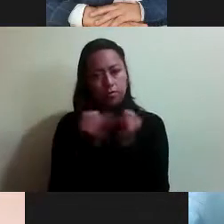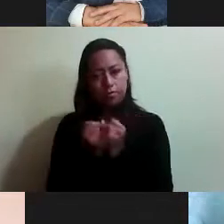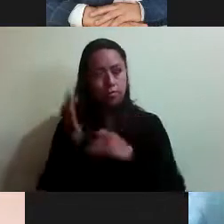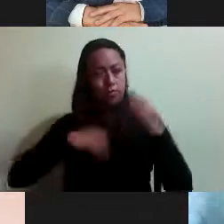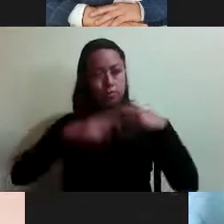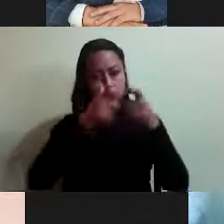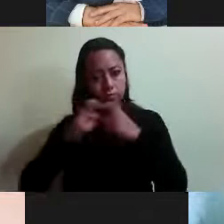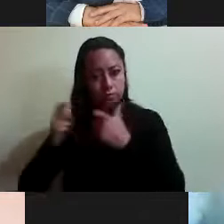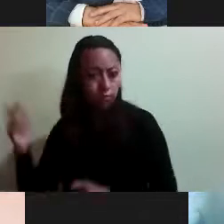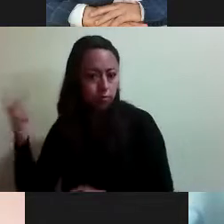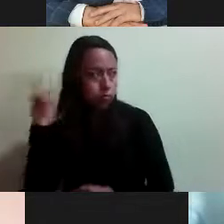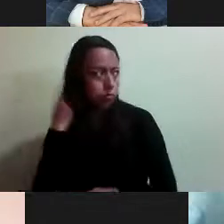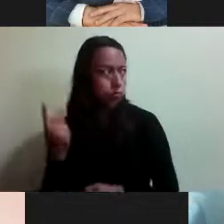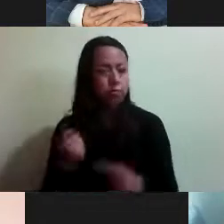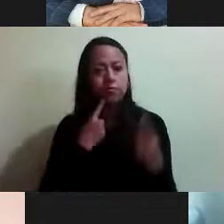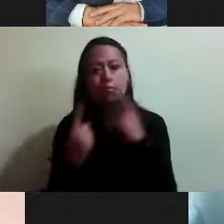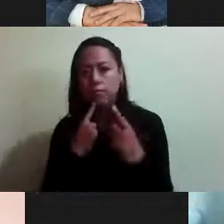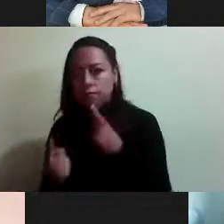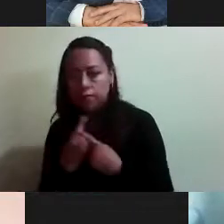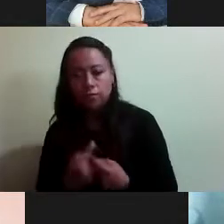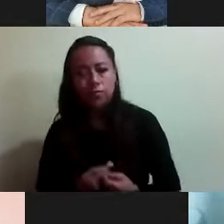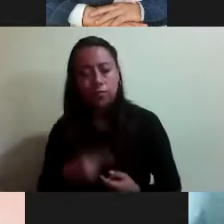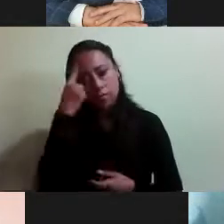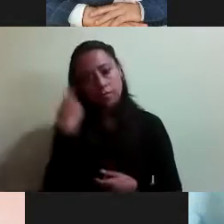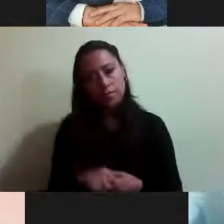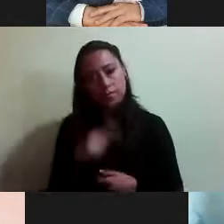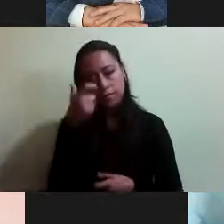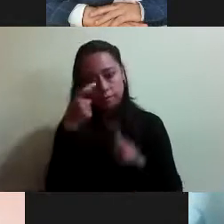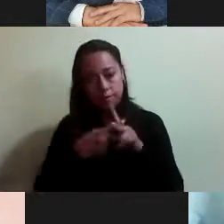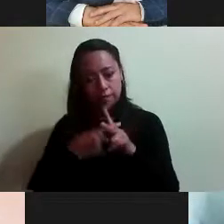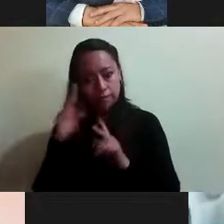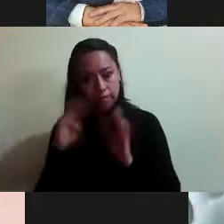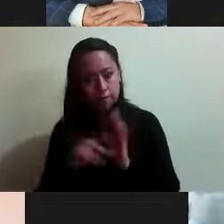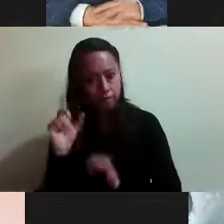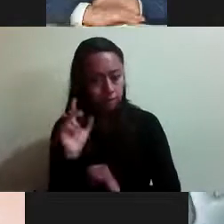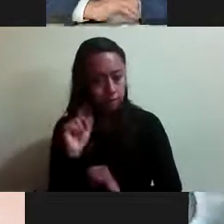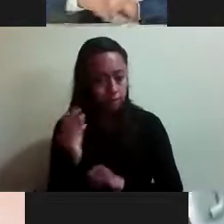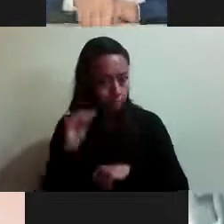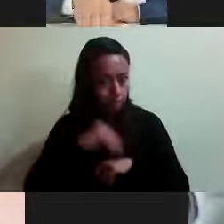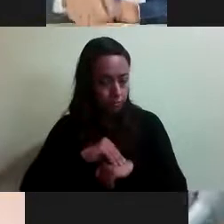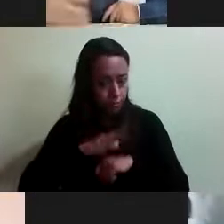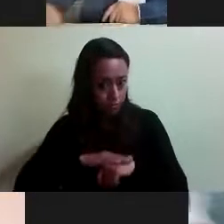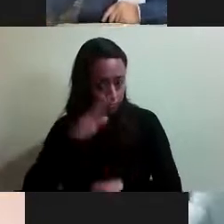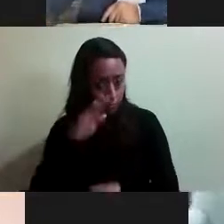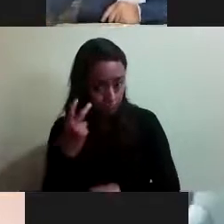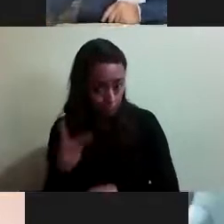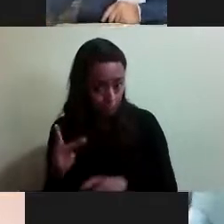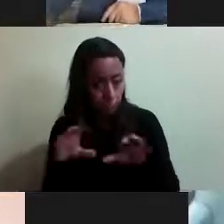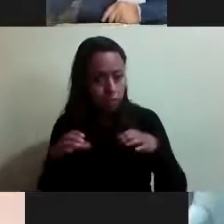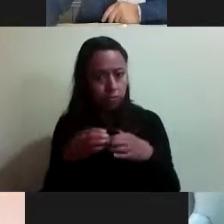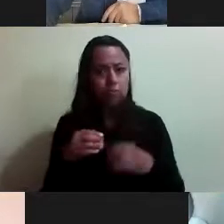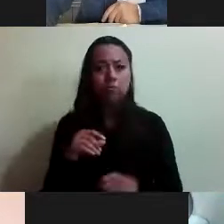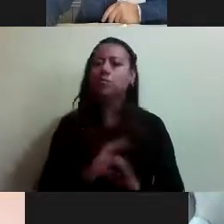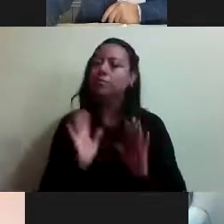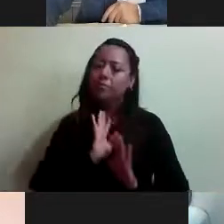para que para el presupuesto 2020 no se aumentara ni un solo peso del Congreso. Quiero dejarlo así